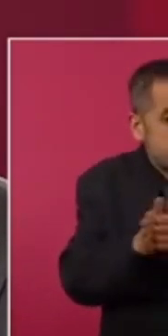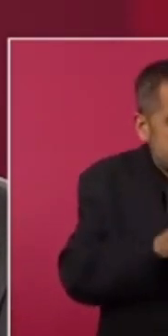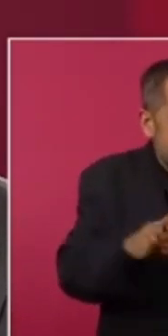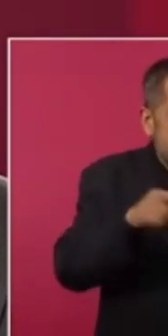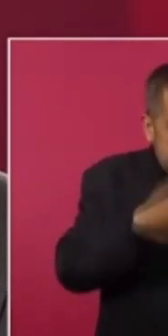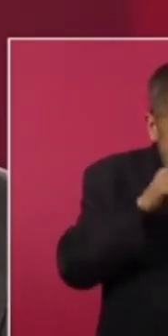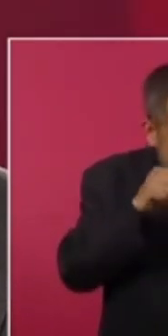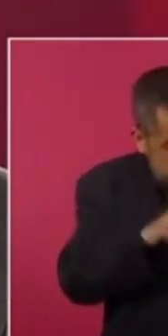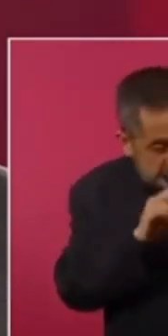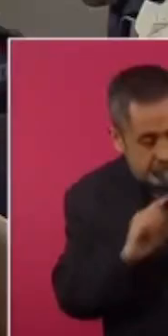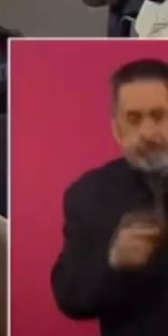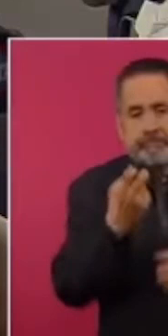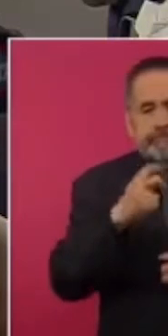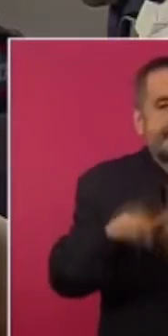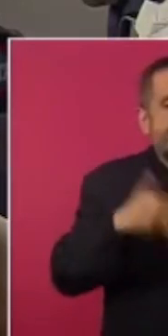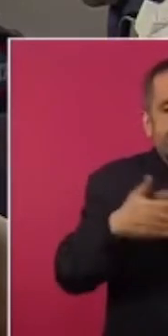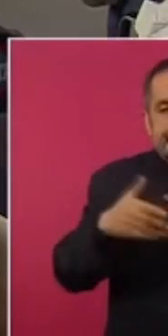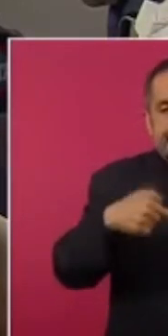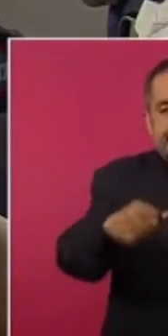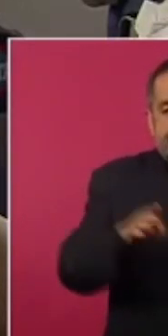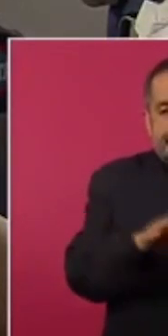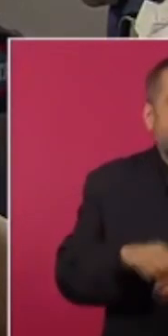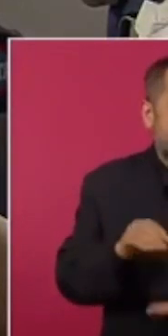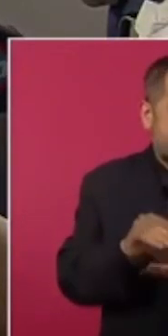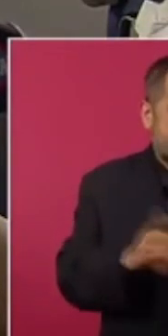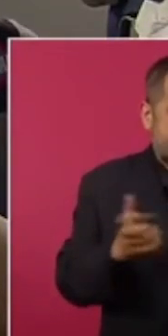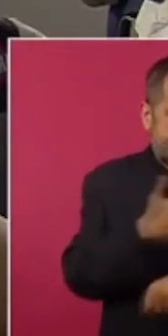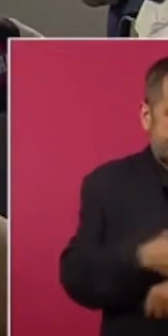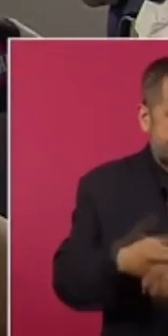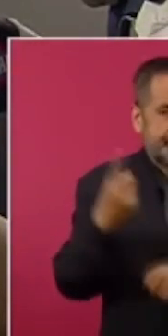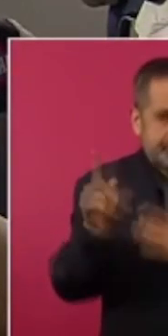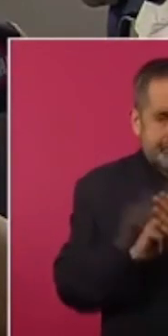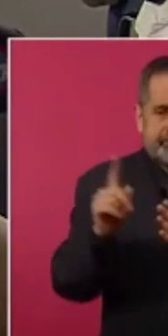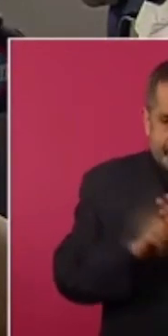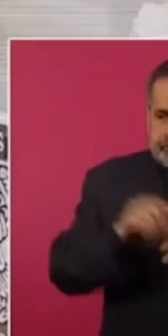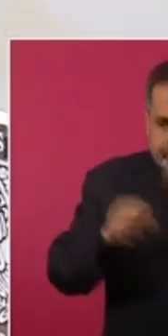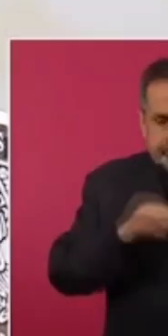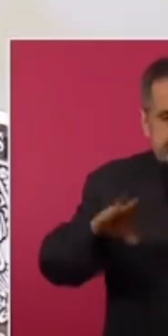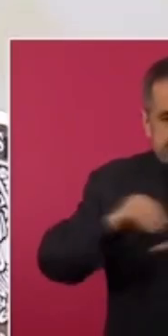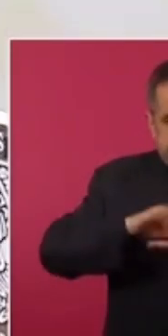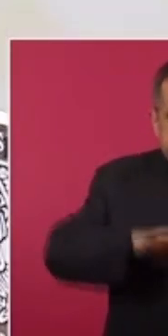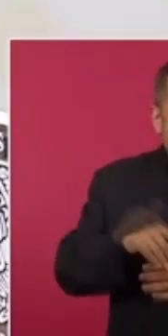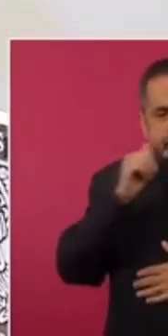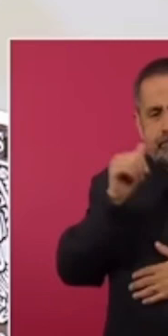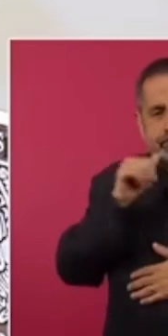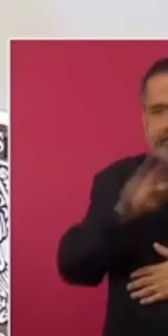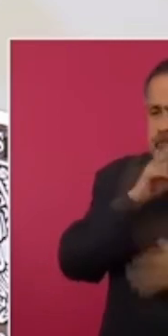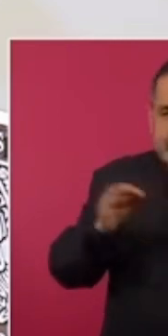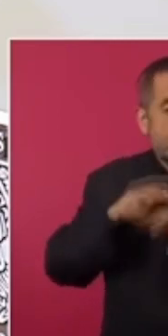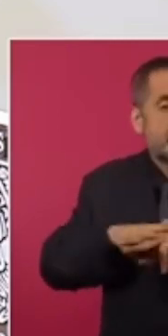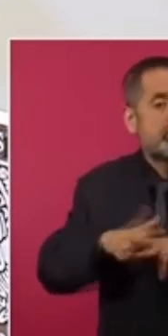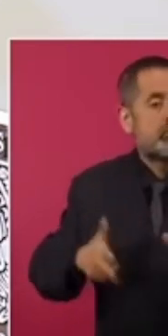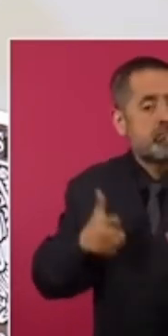y de esto estaremos dando cuenta y lo estamos haciendo mes a mes, particularmente en la noticia del Tren Maya que